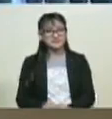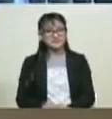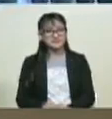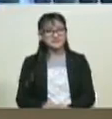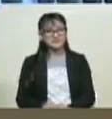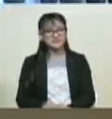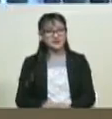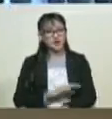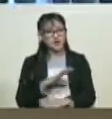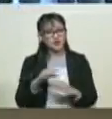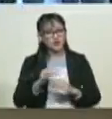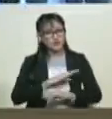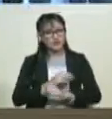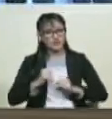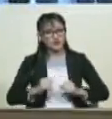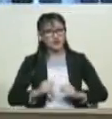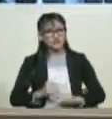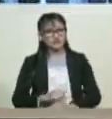robustos